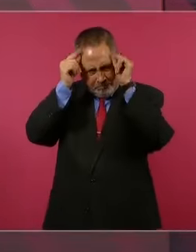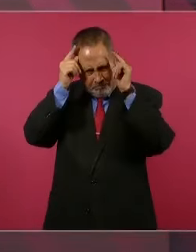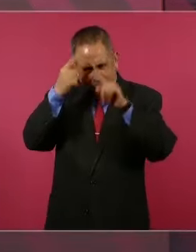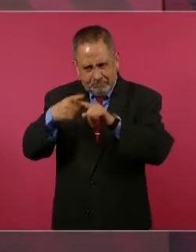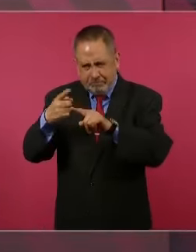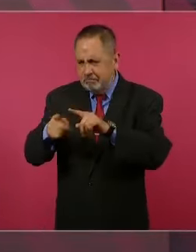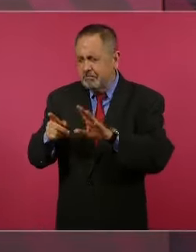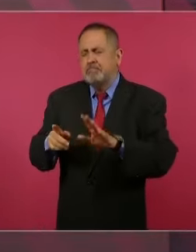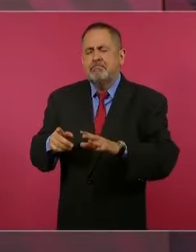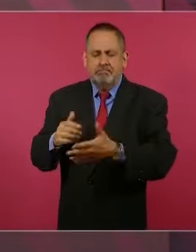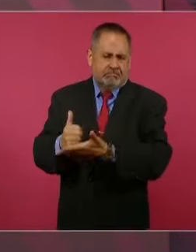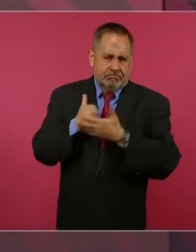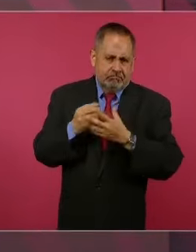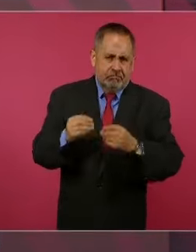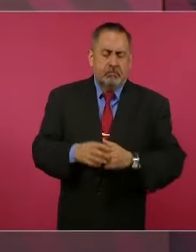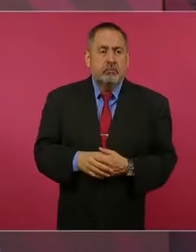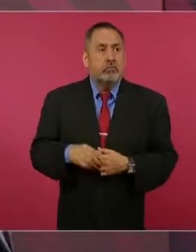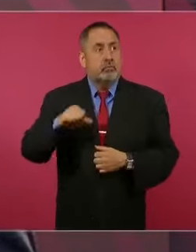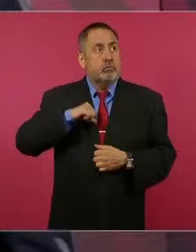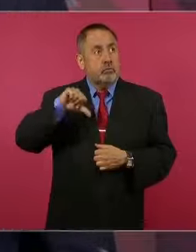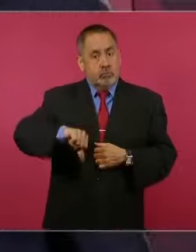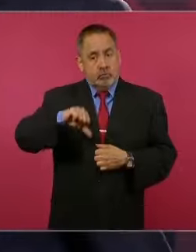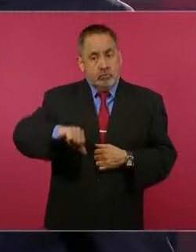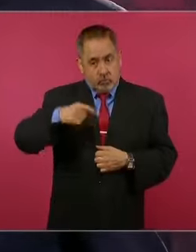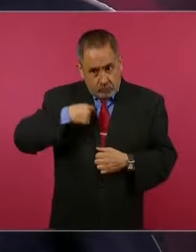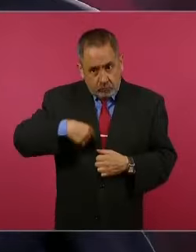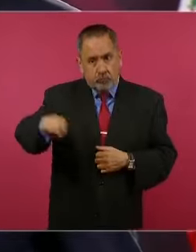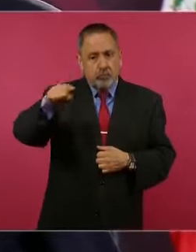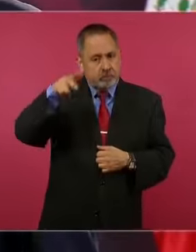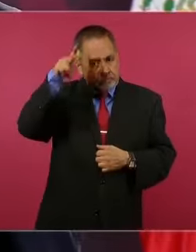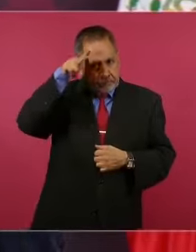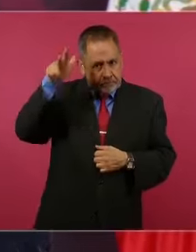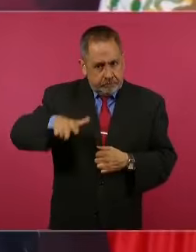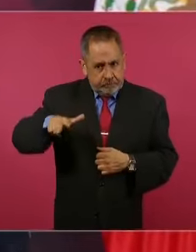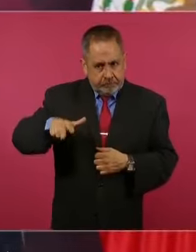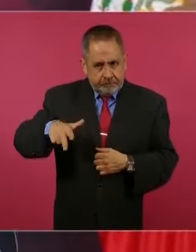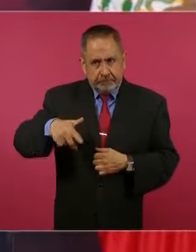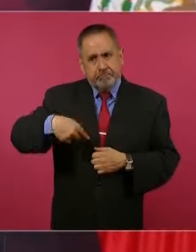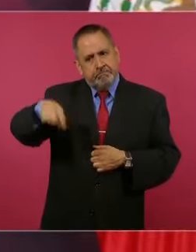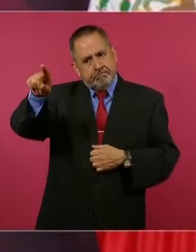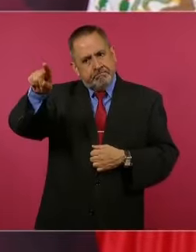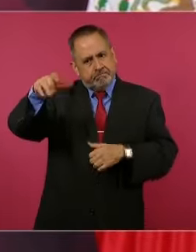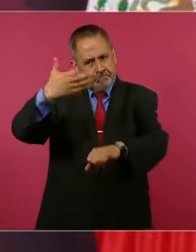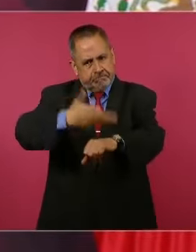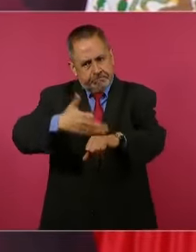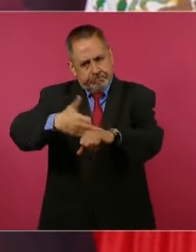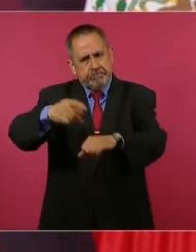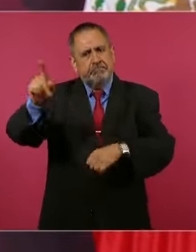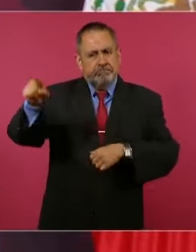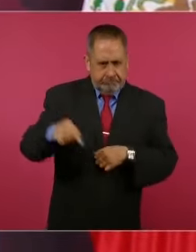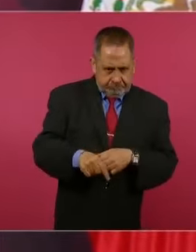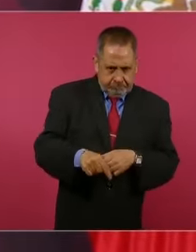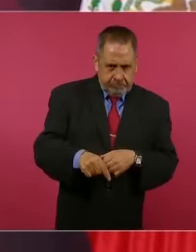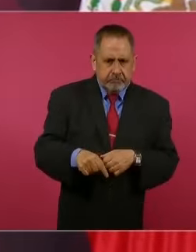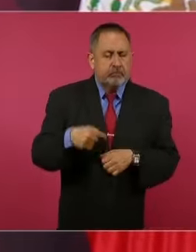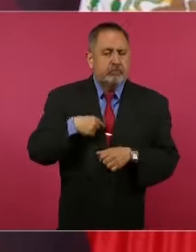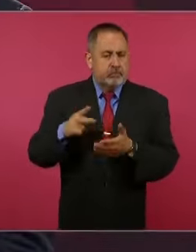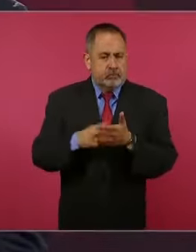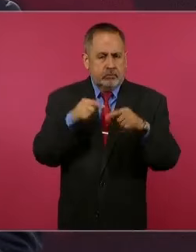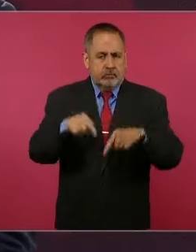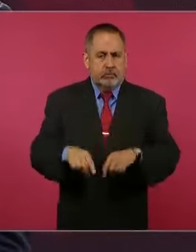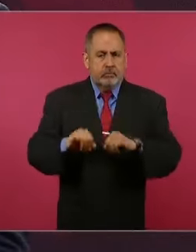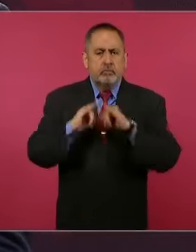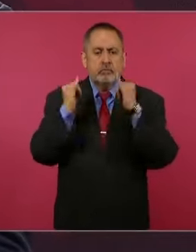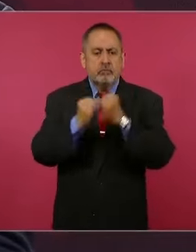ayudando hoy voy a Hidalgo y regreso por la tarde porque tengo una reunión con